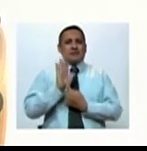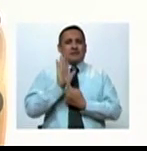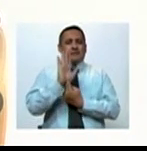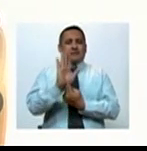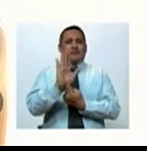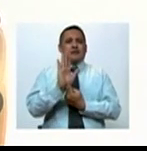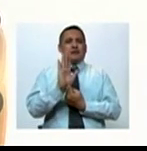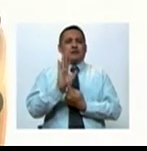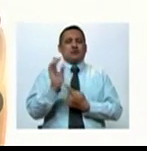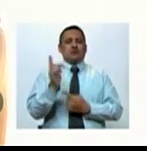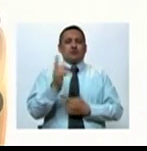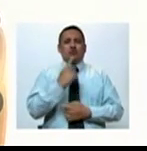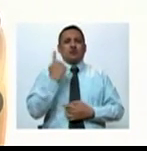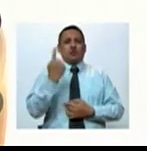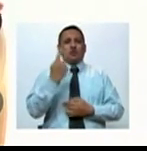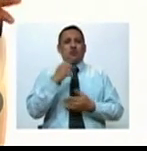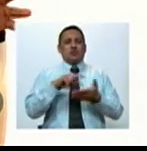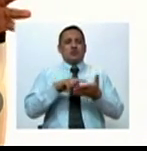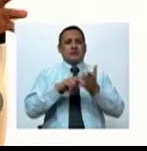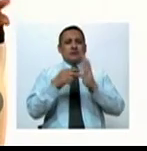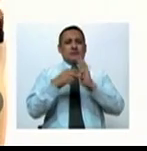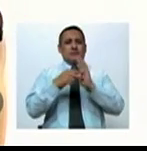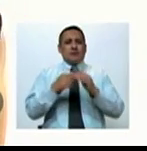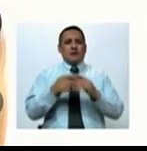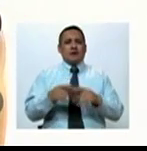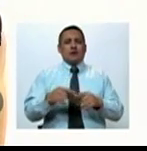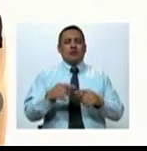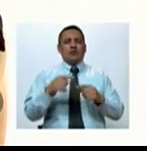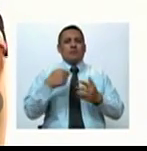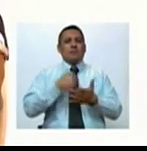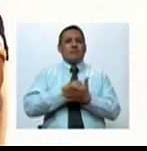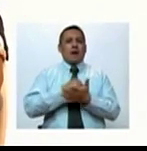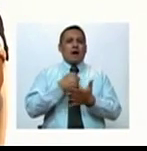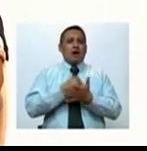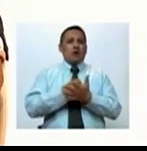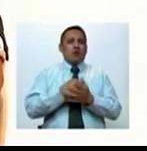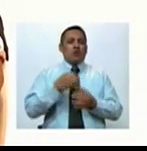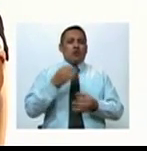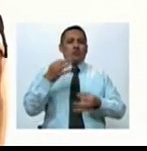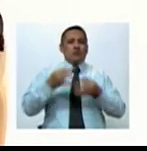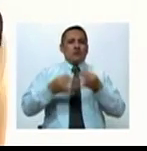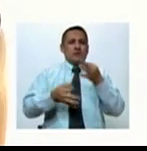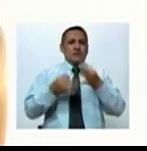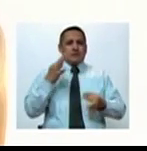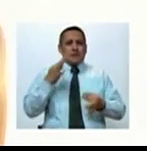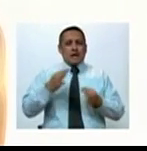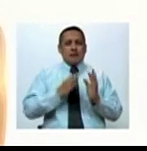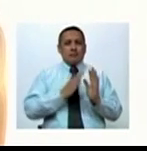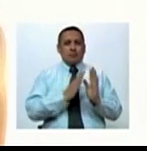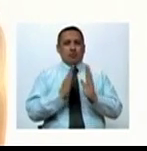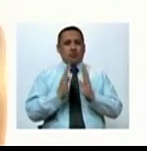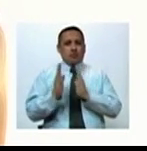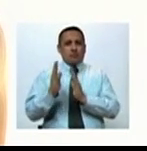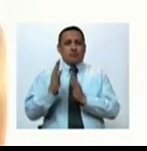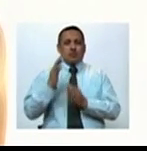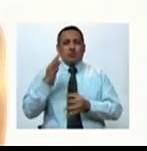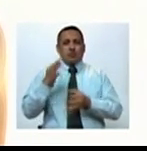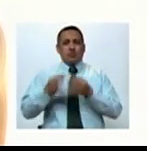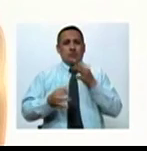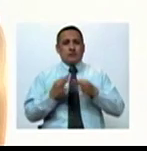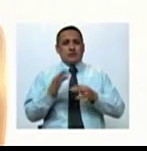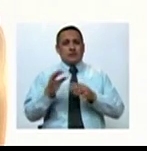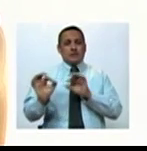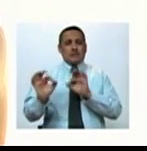tasas judiciales y los procedimientos judiciales. Entonces, se usa esa misma tasa a efectos de que